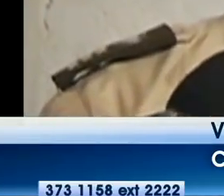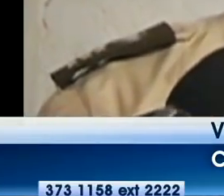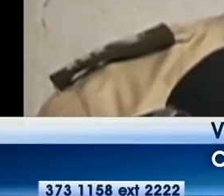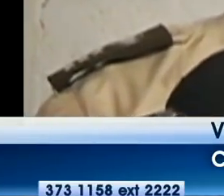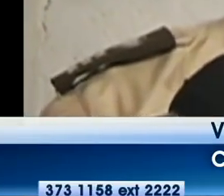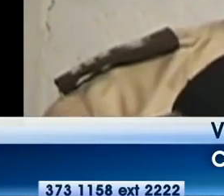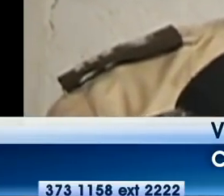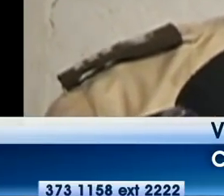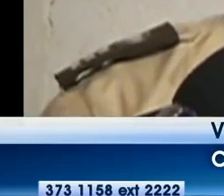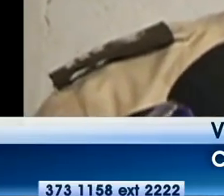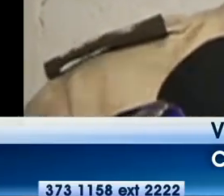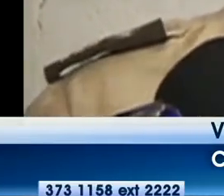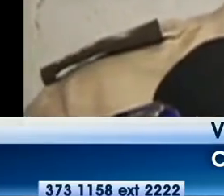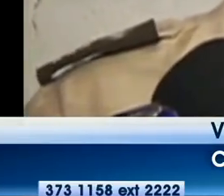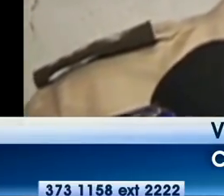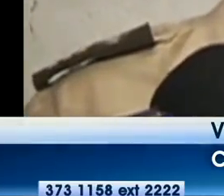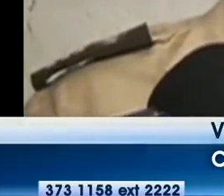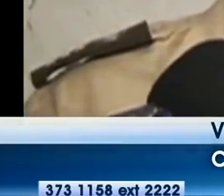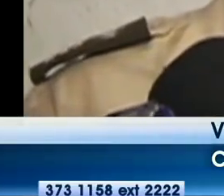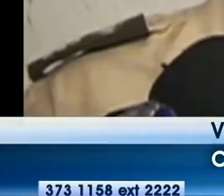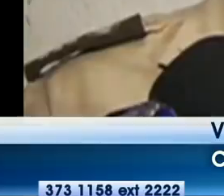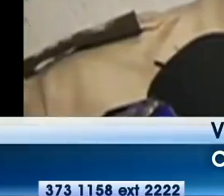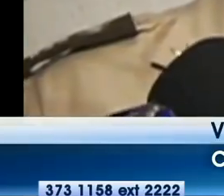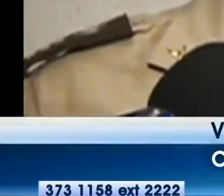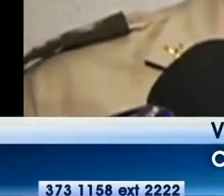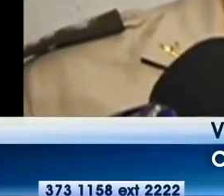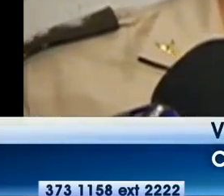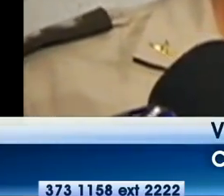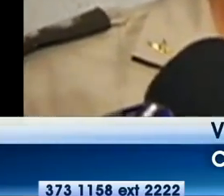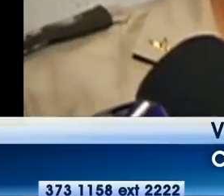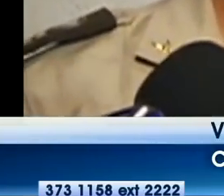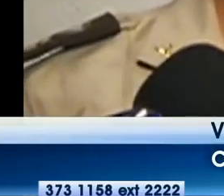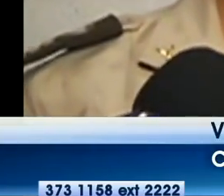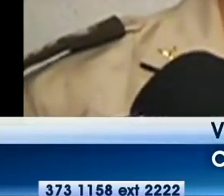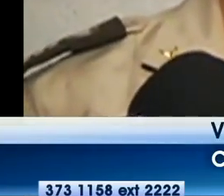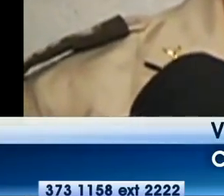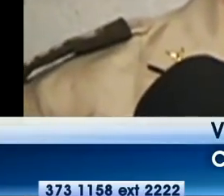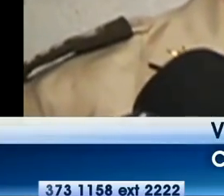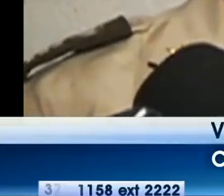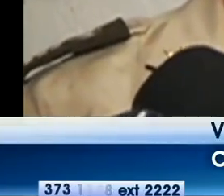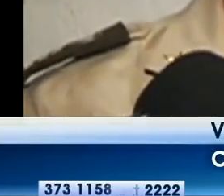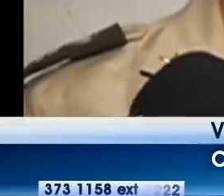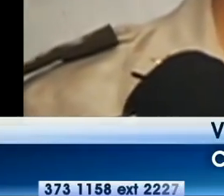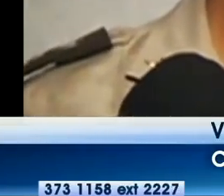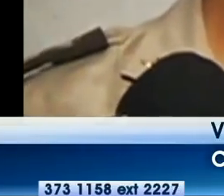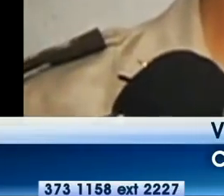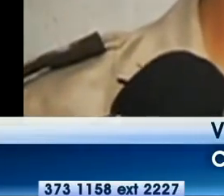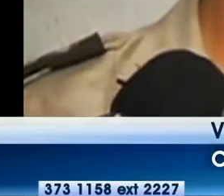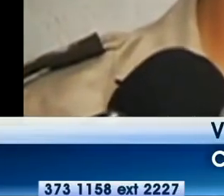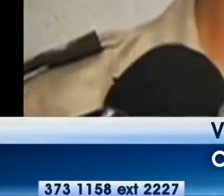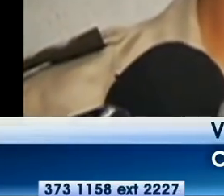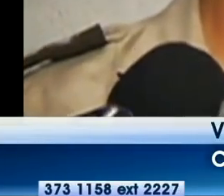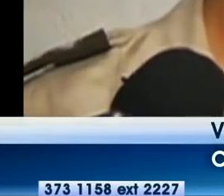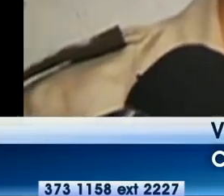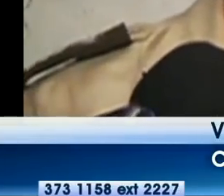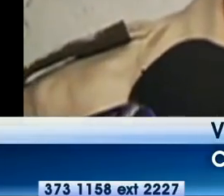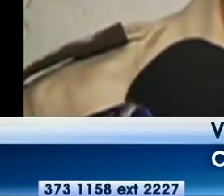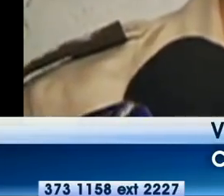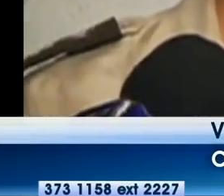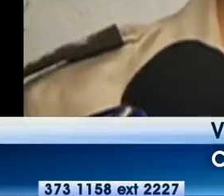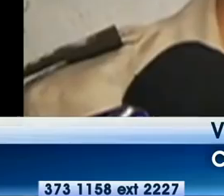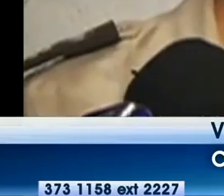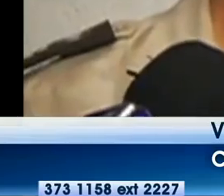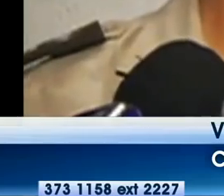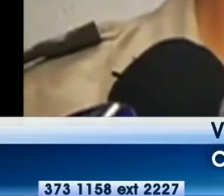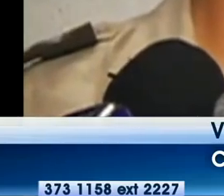bus se caiga encima. Una vez que se da la emergencia, llaman a la ambulancia y acuden los paramédicos. Parece que todavía estaba con